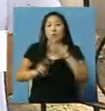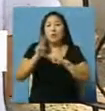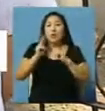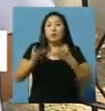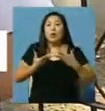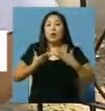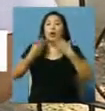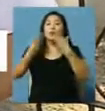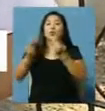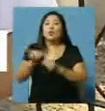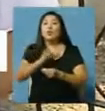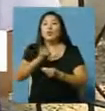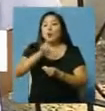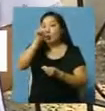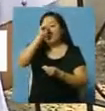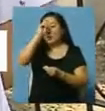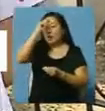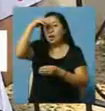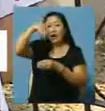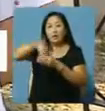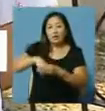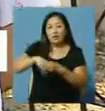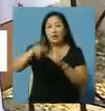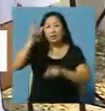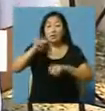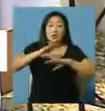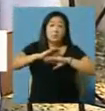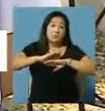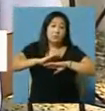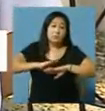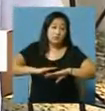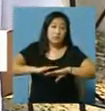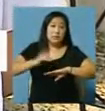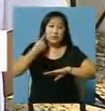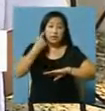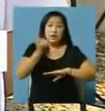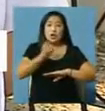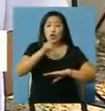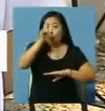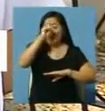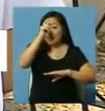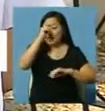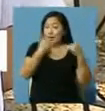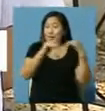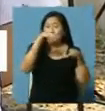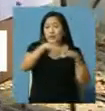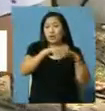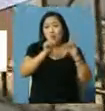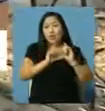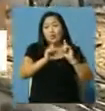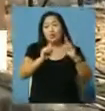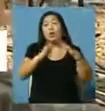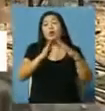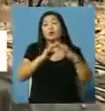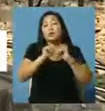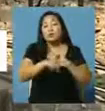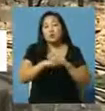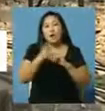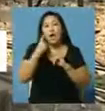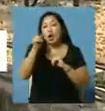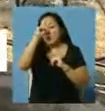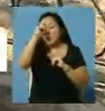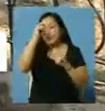toda la contención en lo que es el hospital Patterson, y los pacientes leves, que son los que estaban en el hospital de campaña, continúan en domicilio, ya